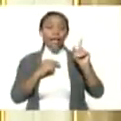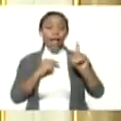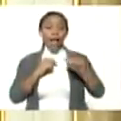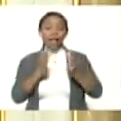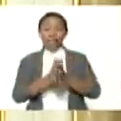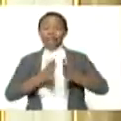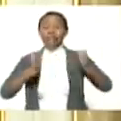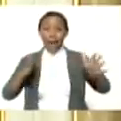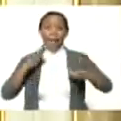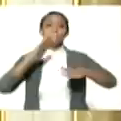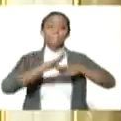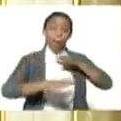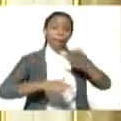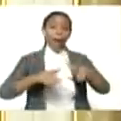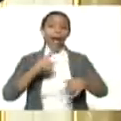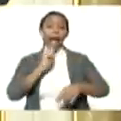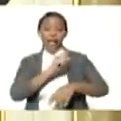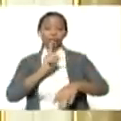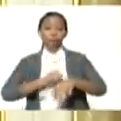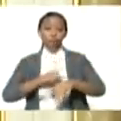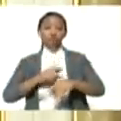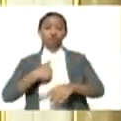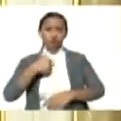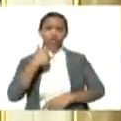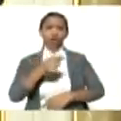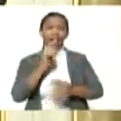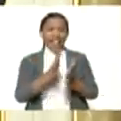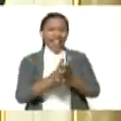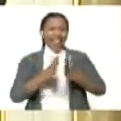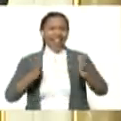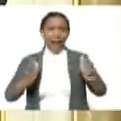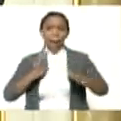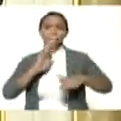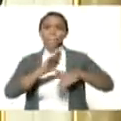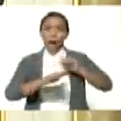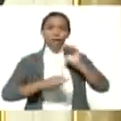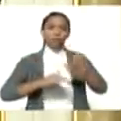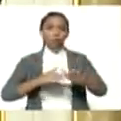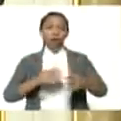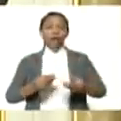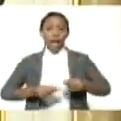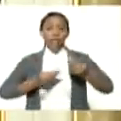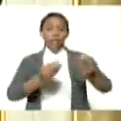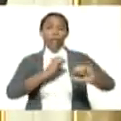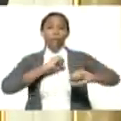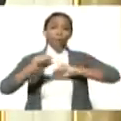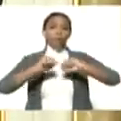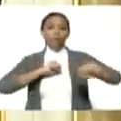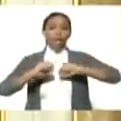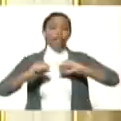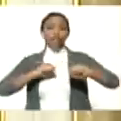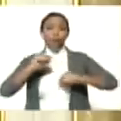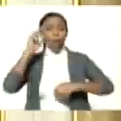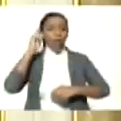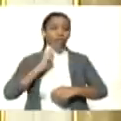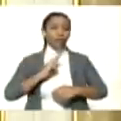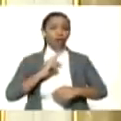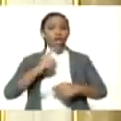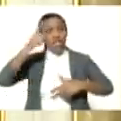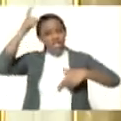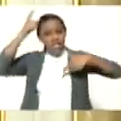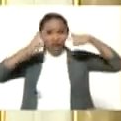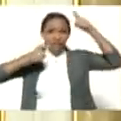dimos, fue el momento, lo digo como sindicalista, el gran paso que dimos en el movimiento sindical bolivariano y